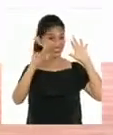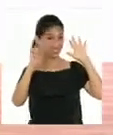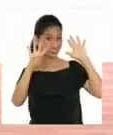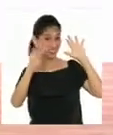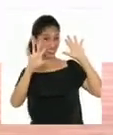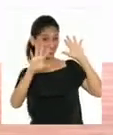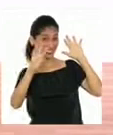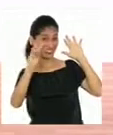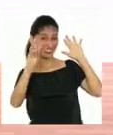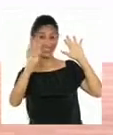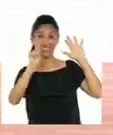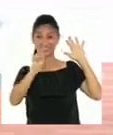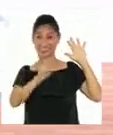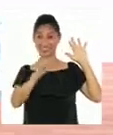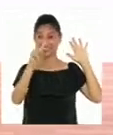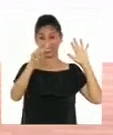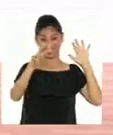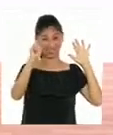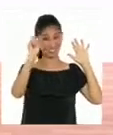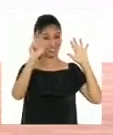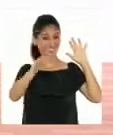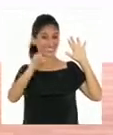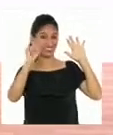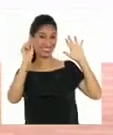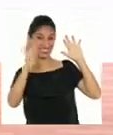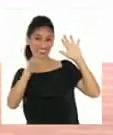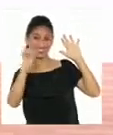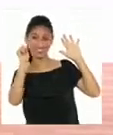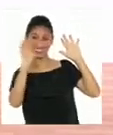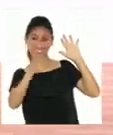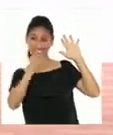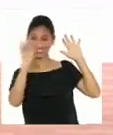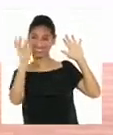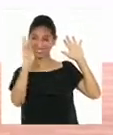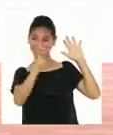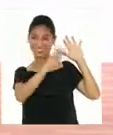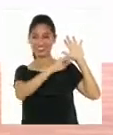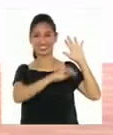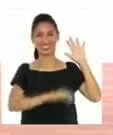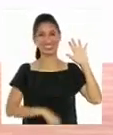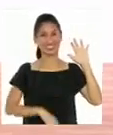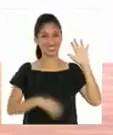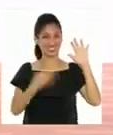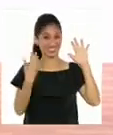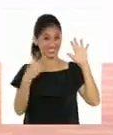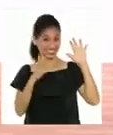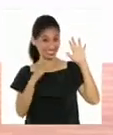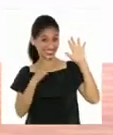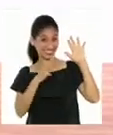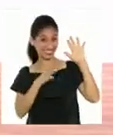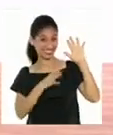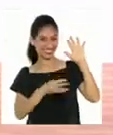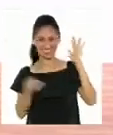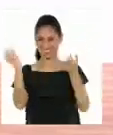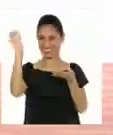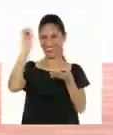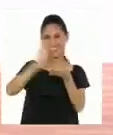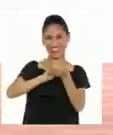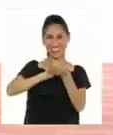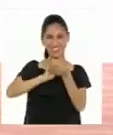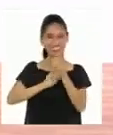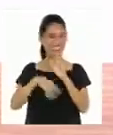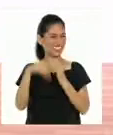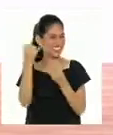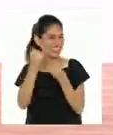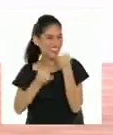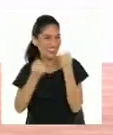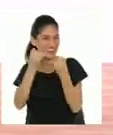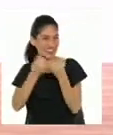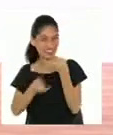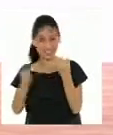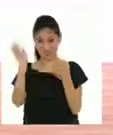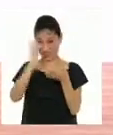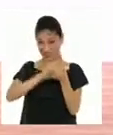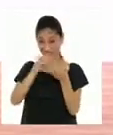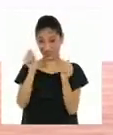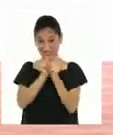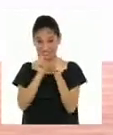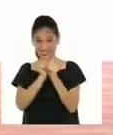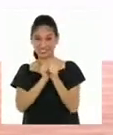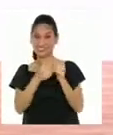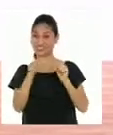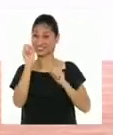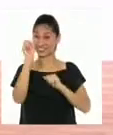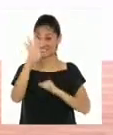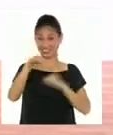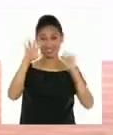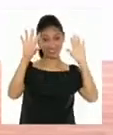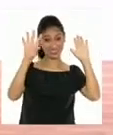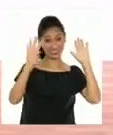4, 5, 6. Y 1, 2, 3, 4, 5, 6. Una vez más, la última. Vamos todos juntos.